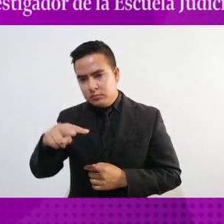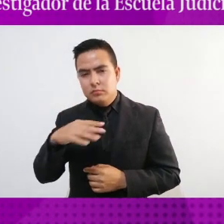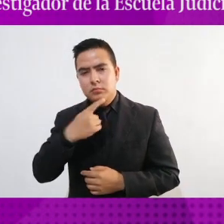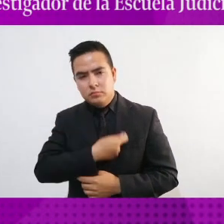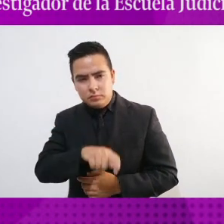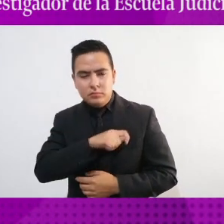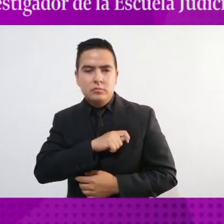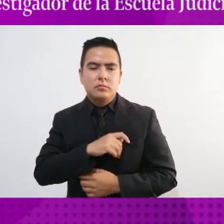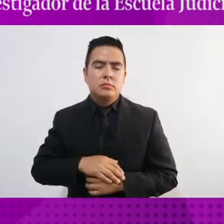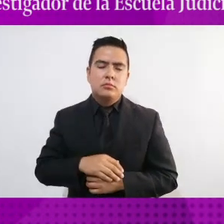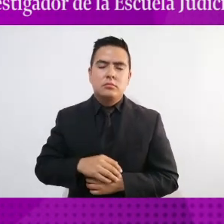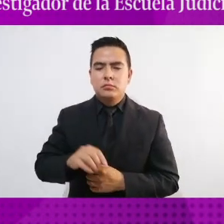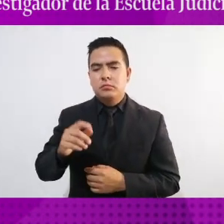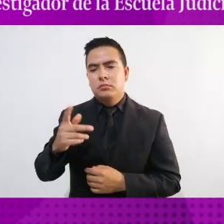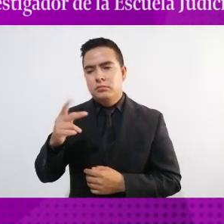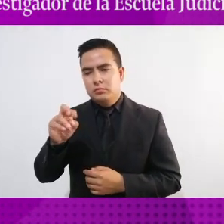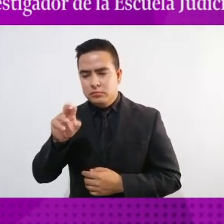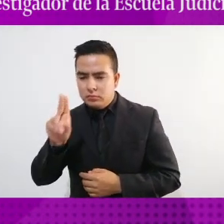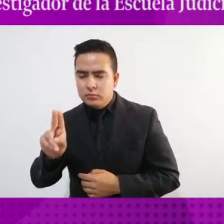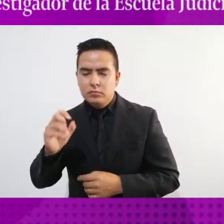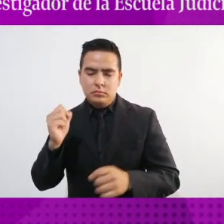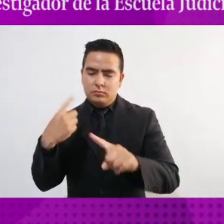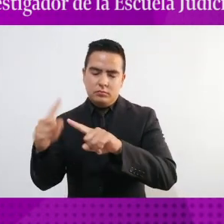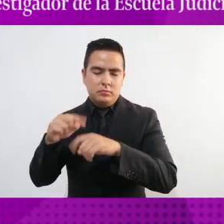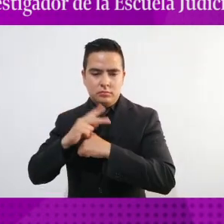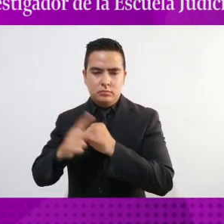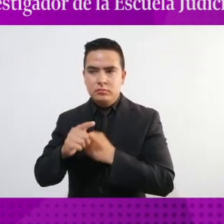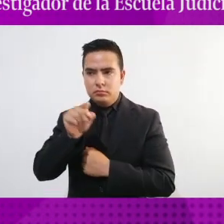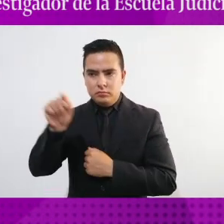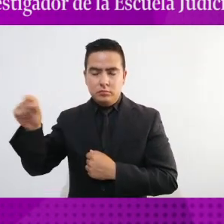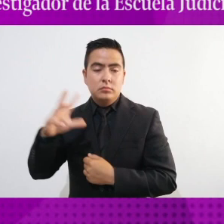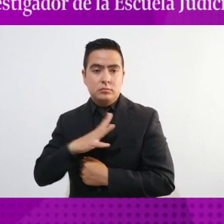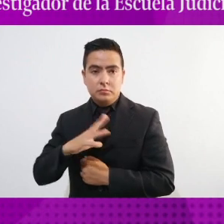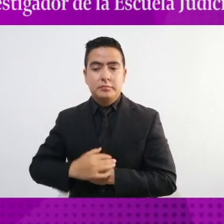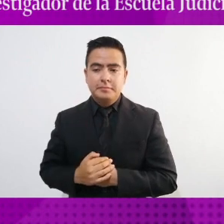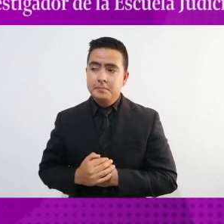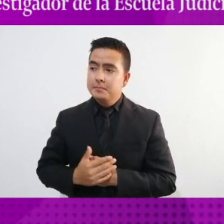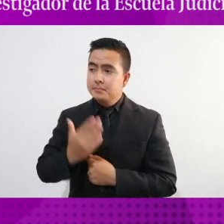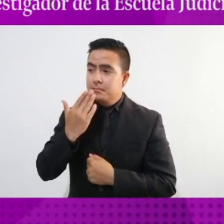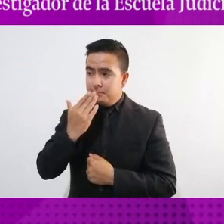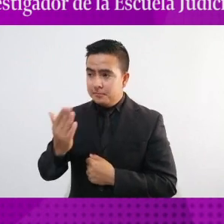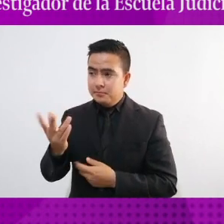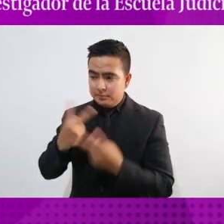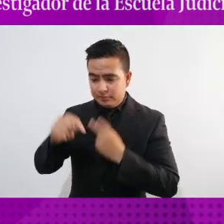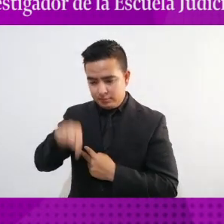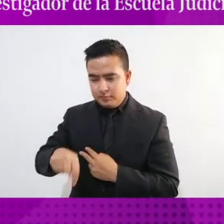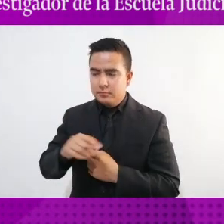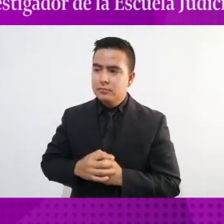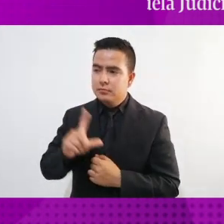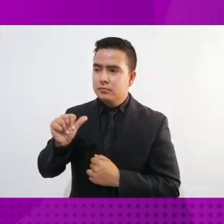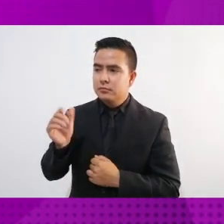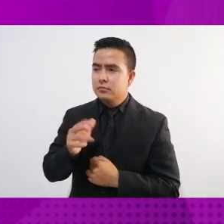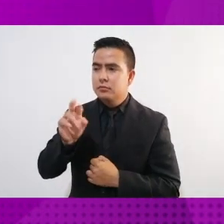Hungría, Argentina, Colombia y Perú, entre otros. Doctor, muchísimas gracias por acompañarnos. Bienvenidos a La